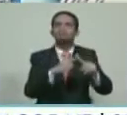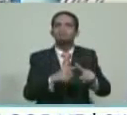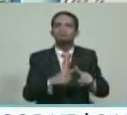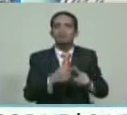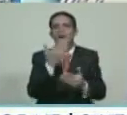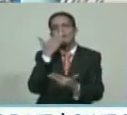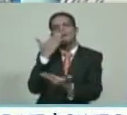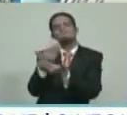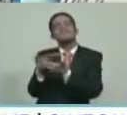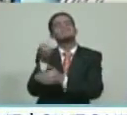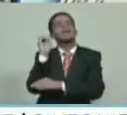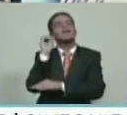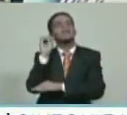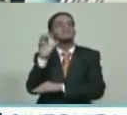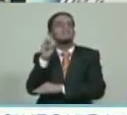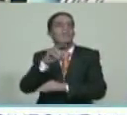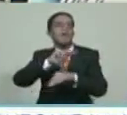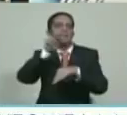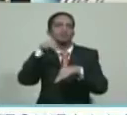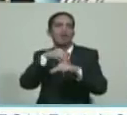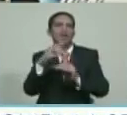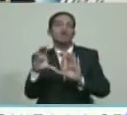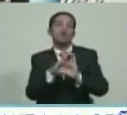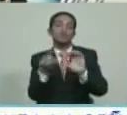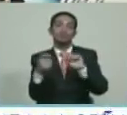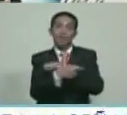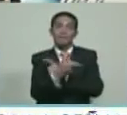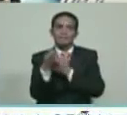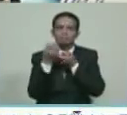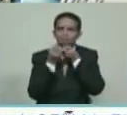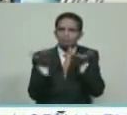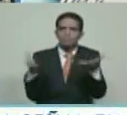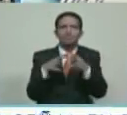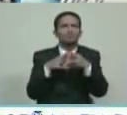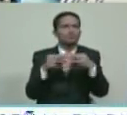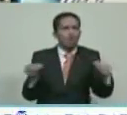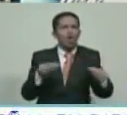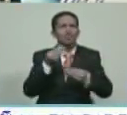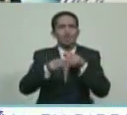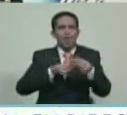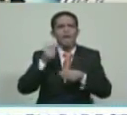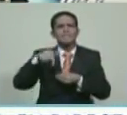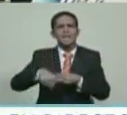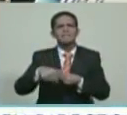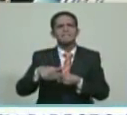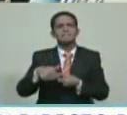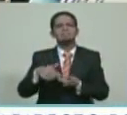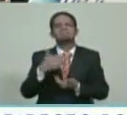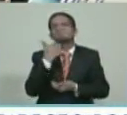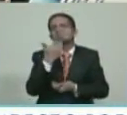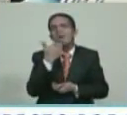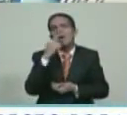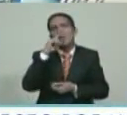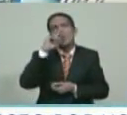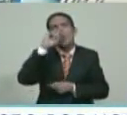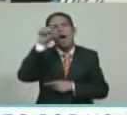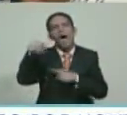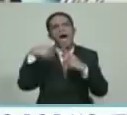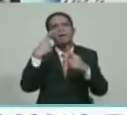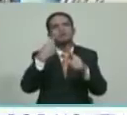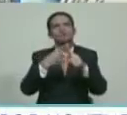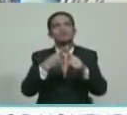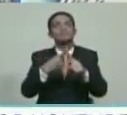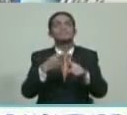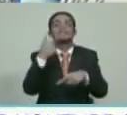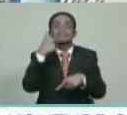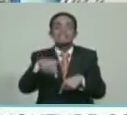Asamblea Nacional Constituyente y poder hablarle al país de todo esto que hemos logrado en un poco más de un año, que habla de una